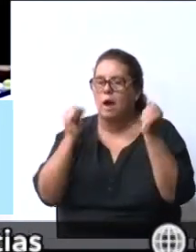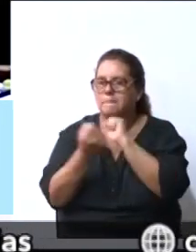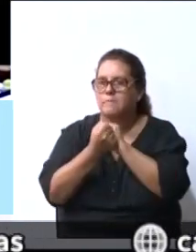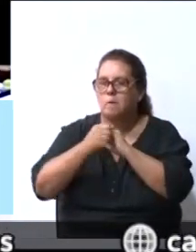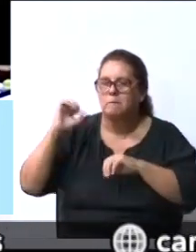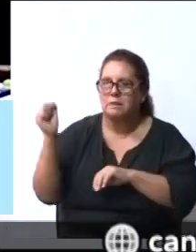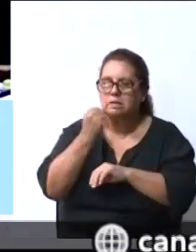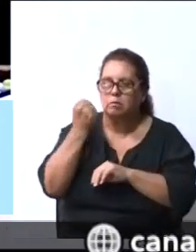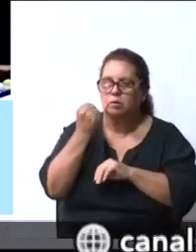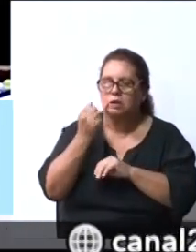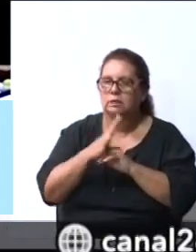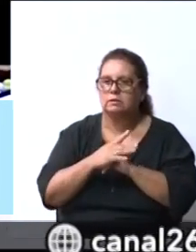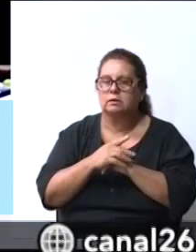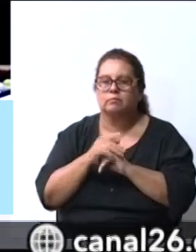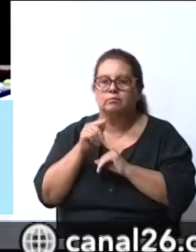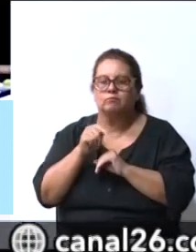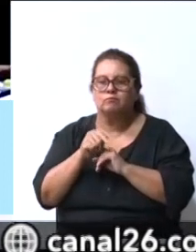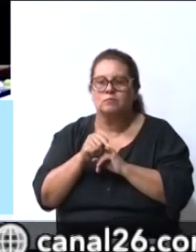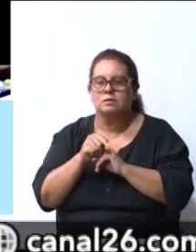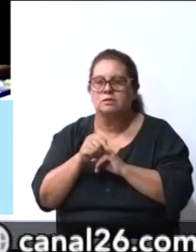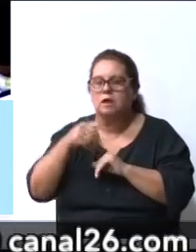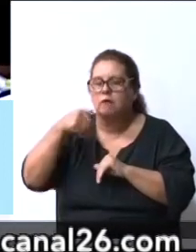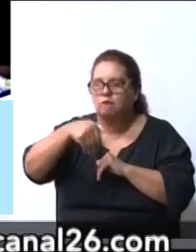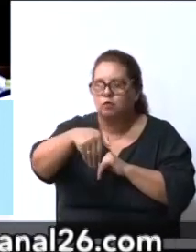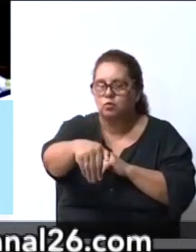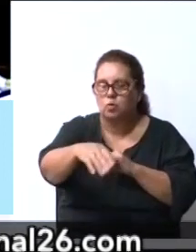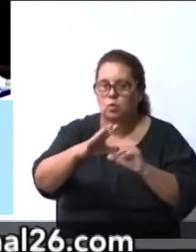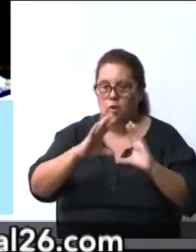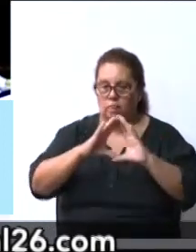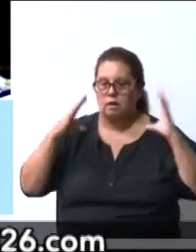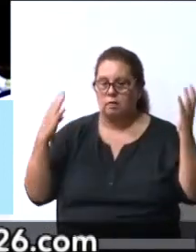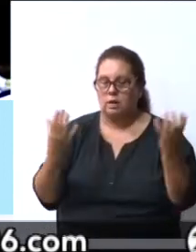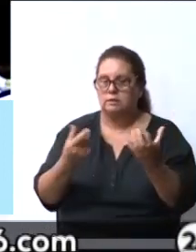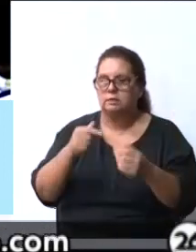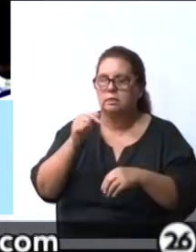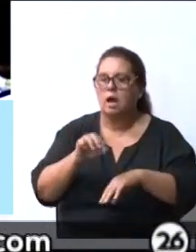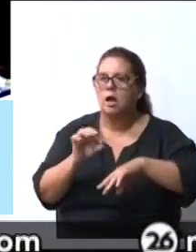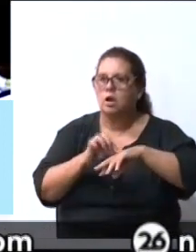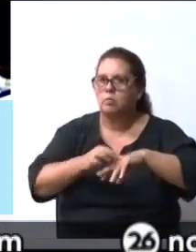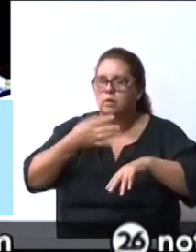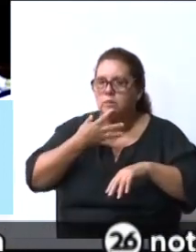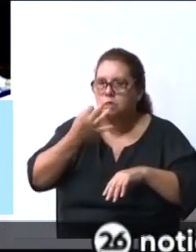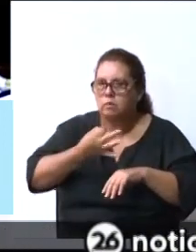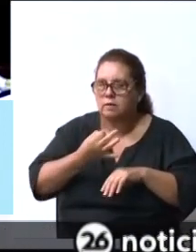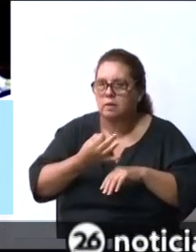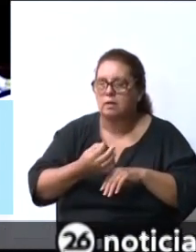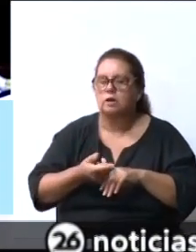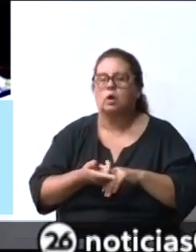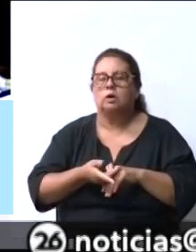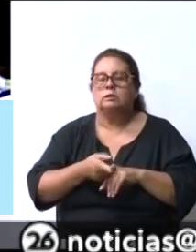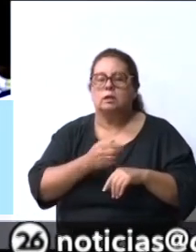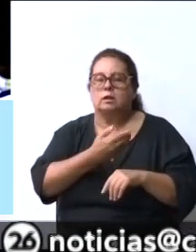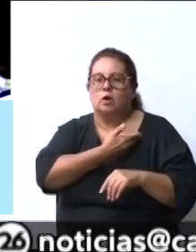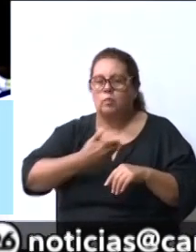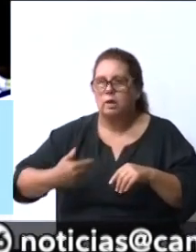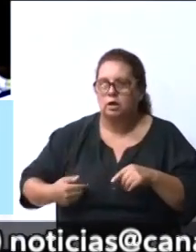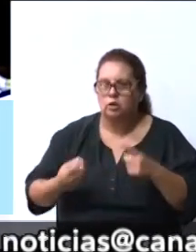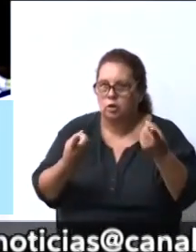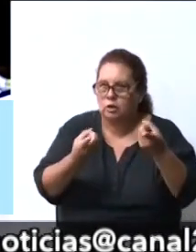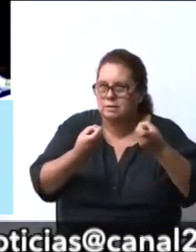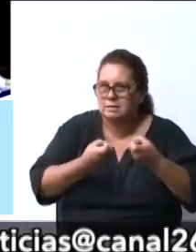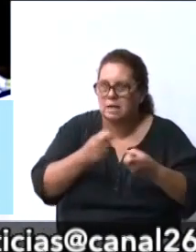avances conjuntos para el futuro del planeta. El mismo compromiso necesitamos del Gobierno Nacional para que sea firme en este